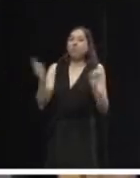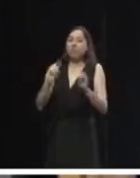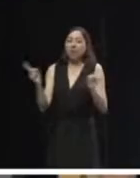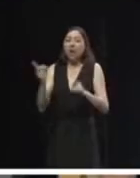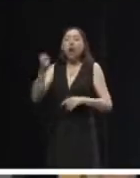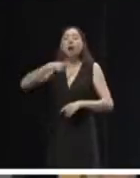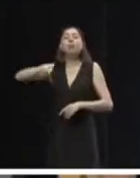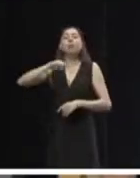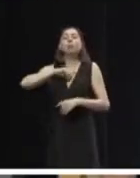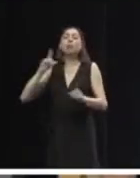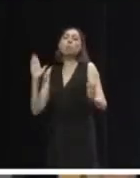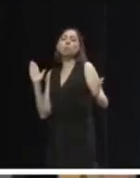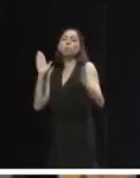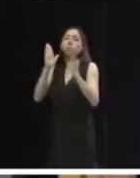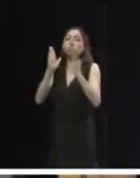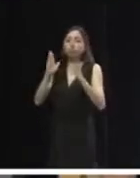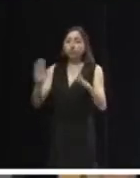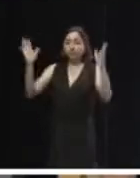plantar cara.